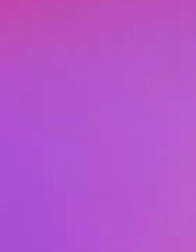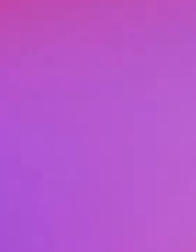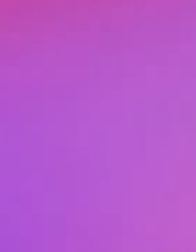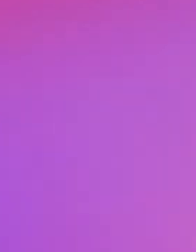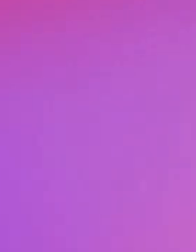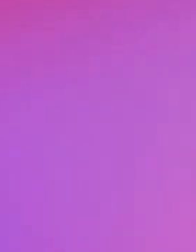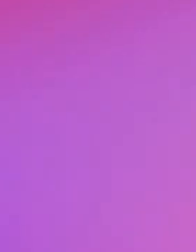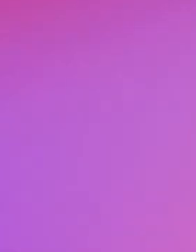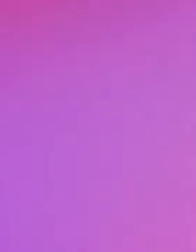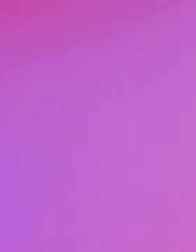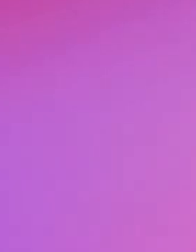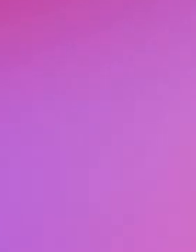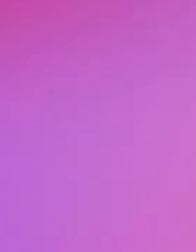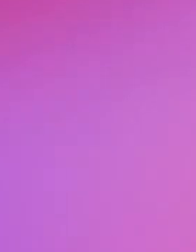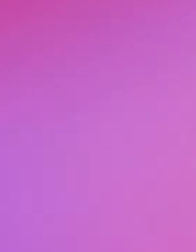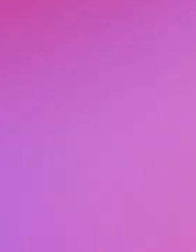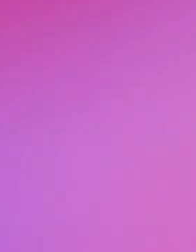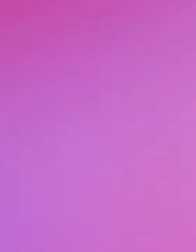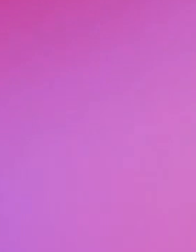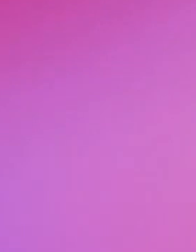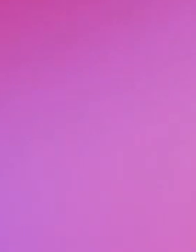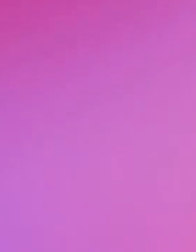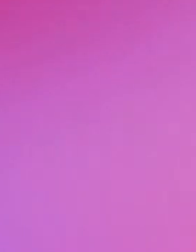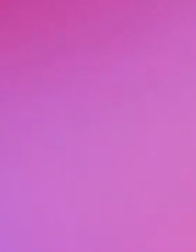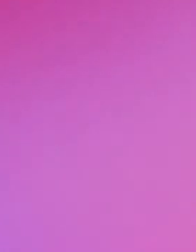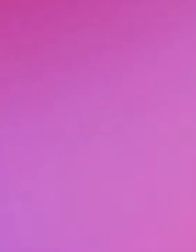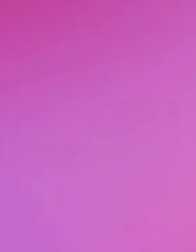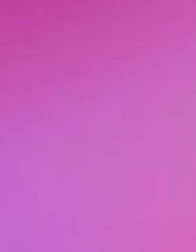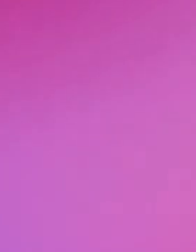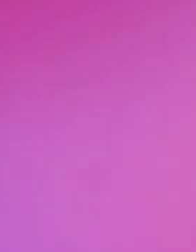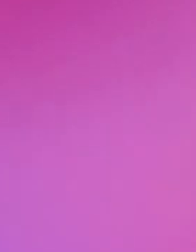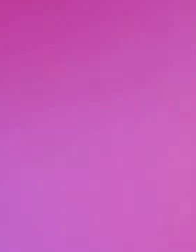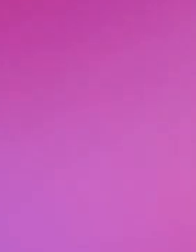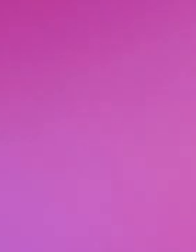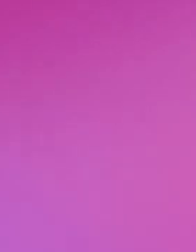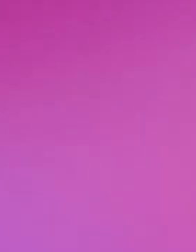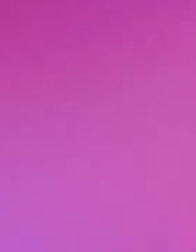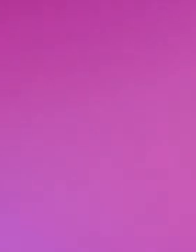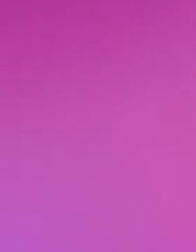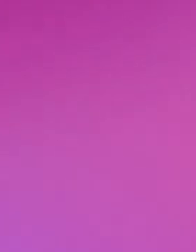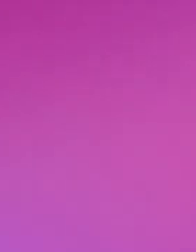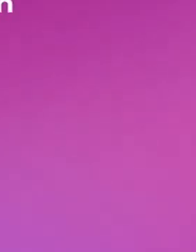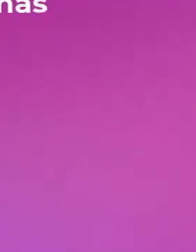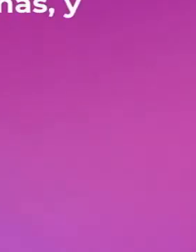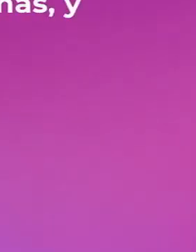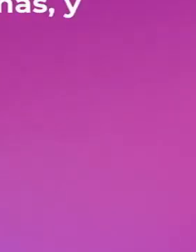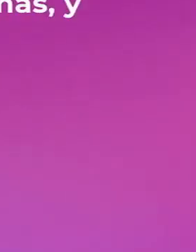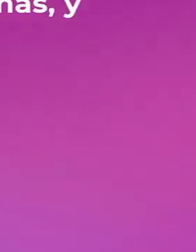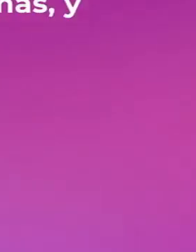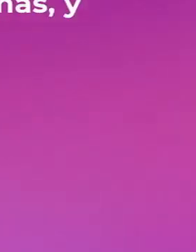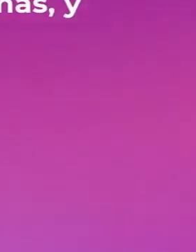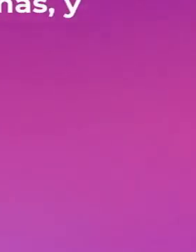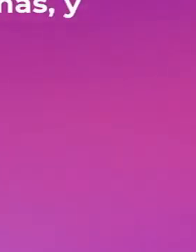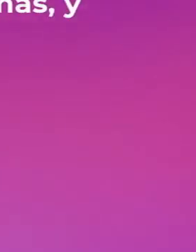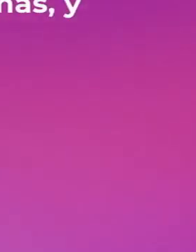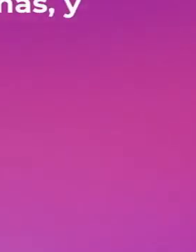Si tienes dudas o necesitas ayuda, llama al Centro de Apoyo Pedagógico a Distancia. El número de teléfono para secundaria